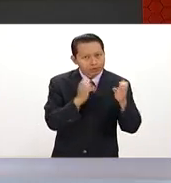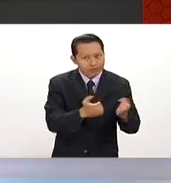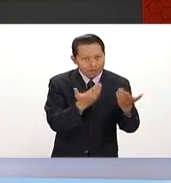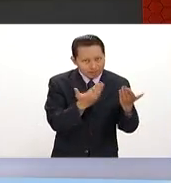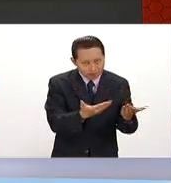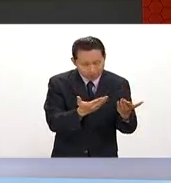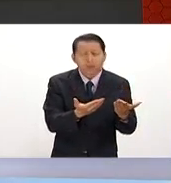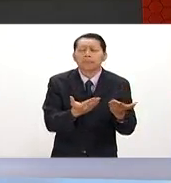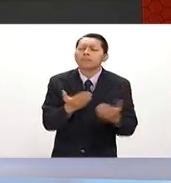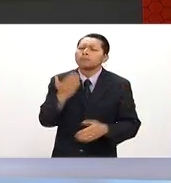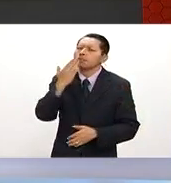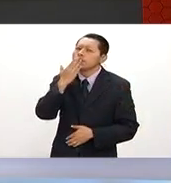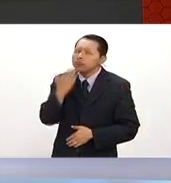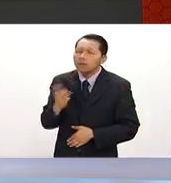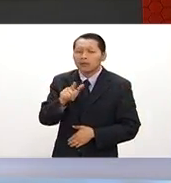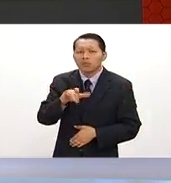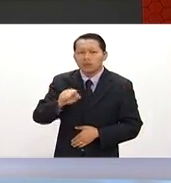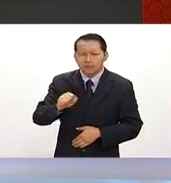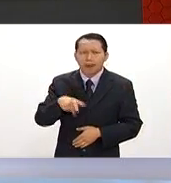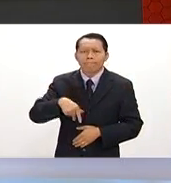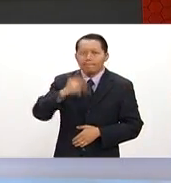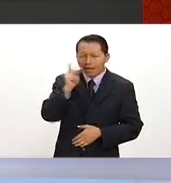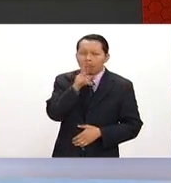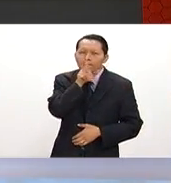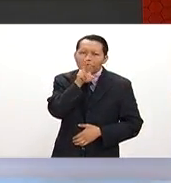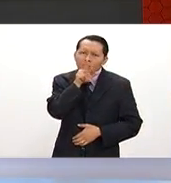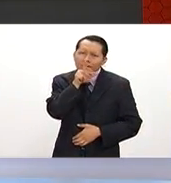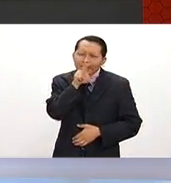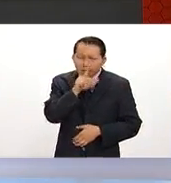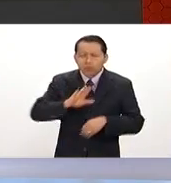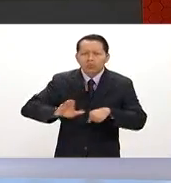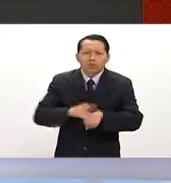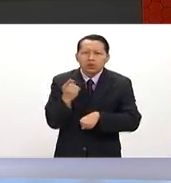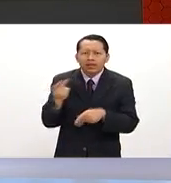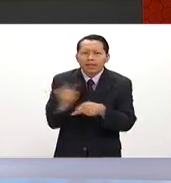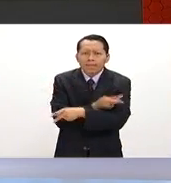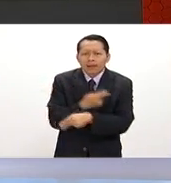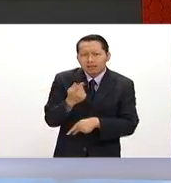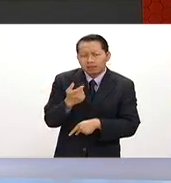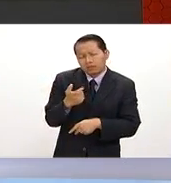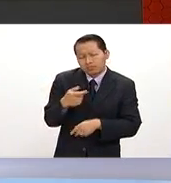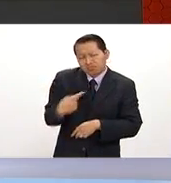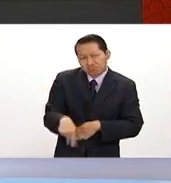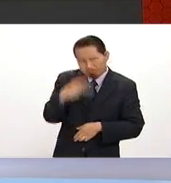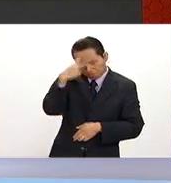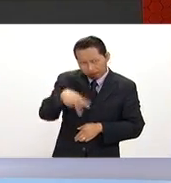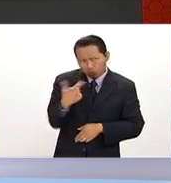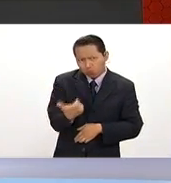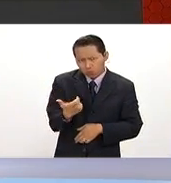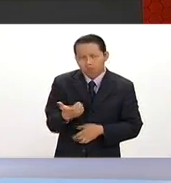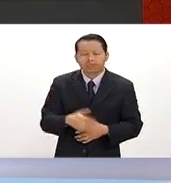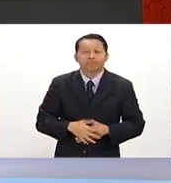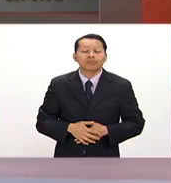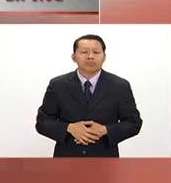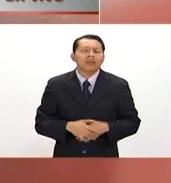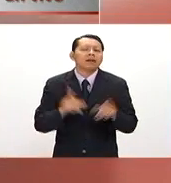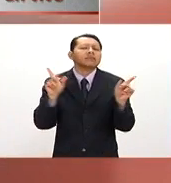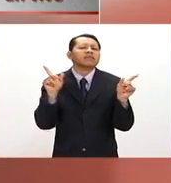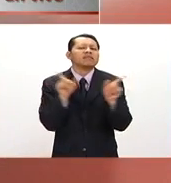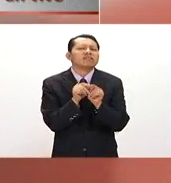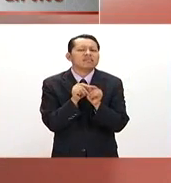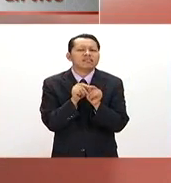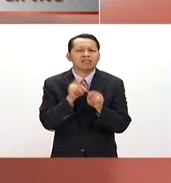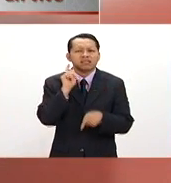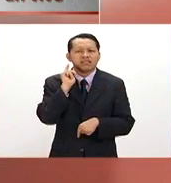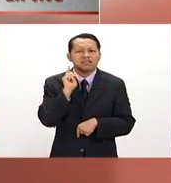bien, Luis, y con la preocupación, ¿qué está ocurriendo con nuestra moneda? Mira, yo diría que fue